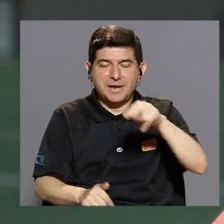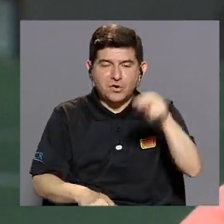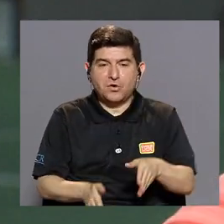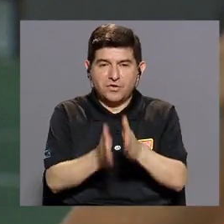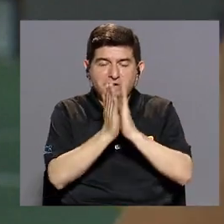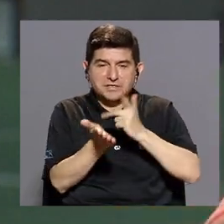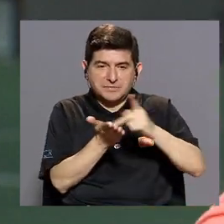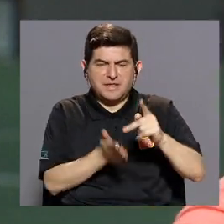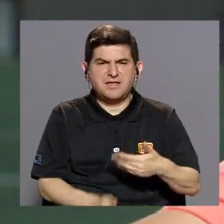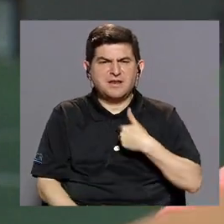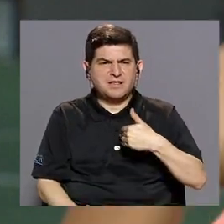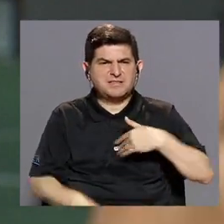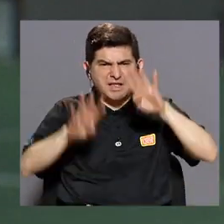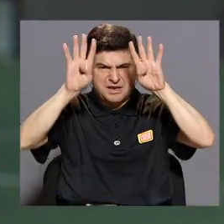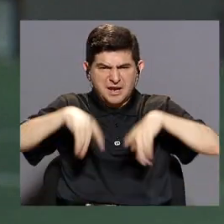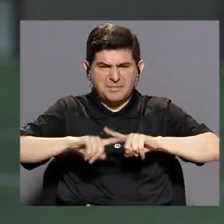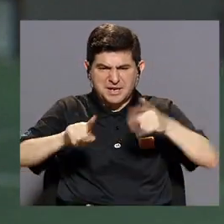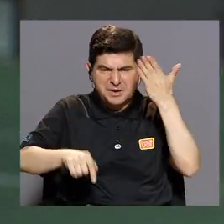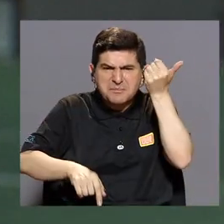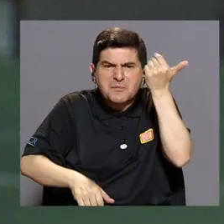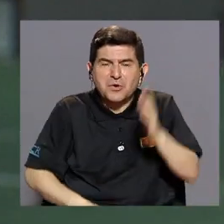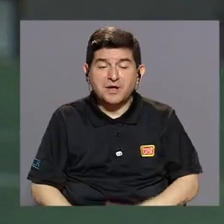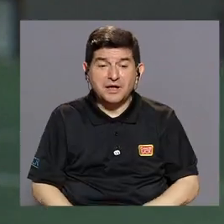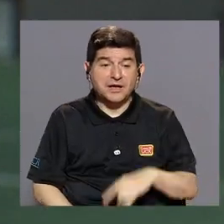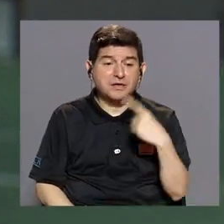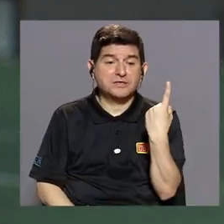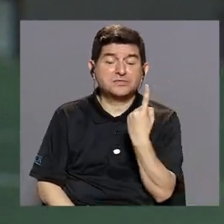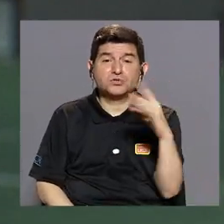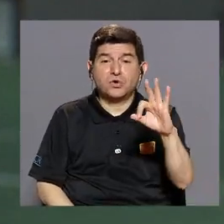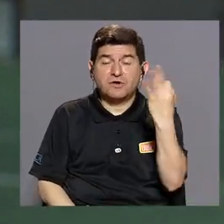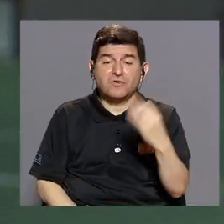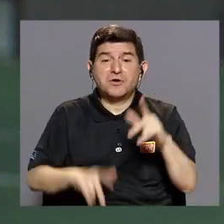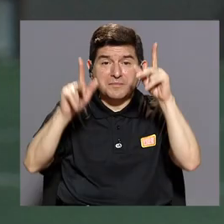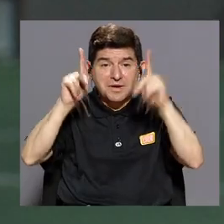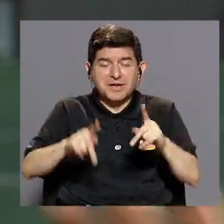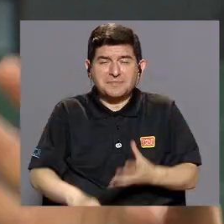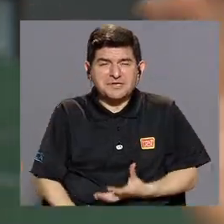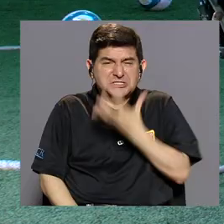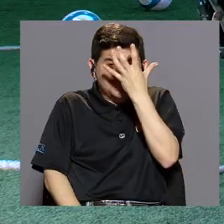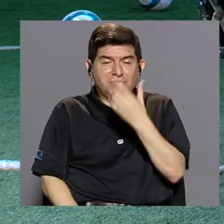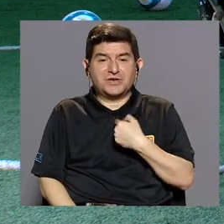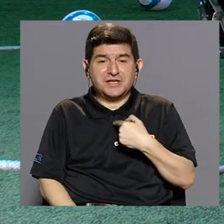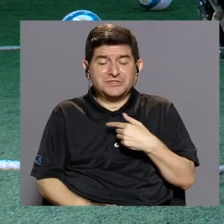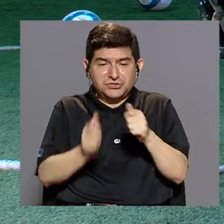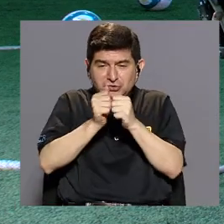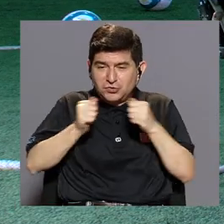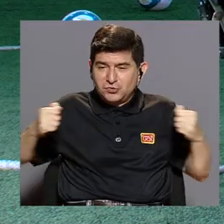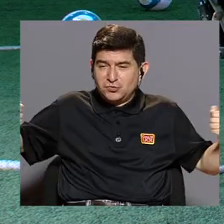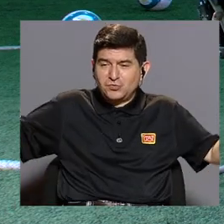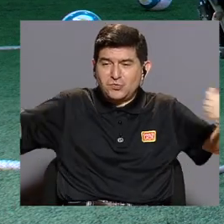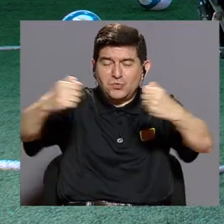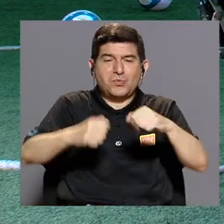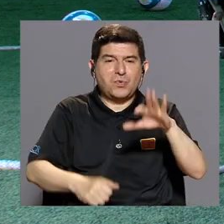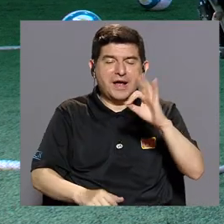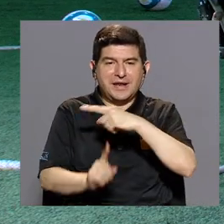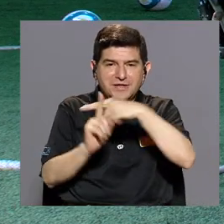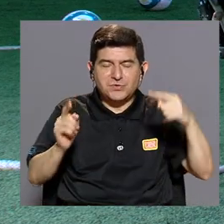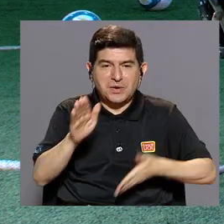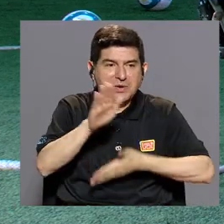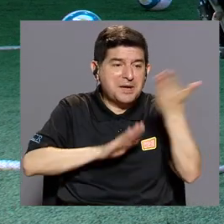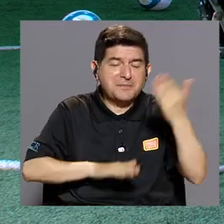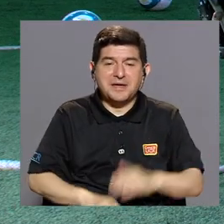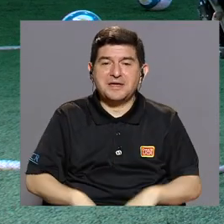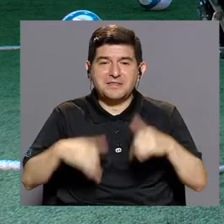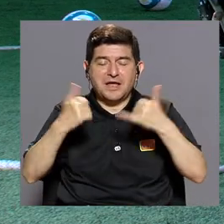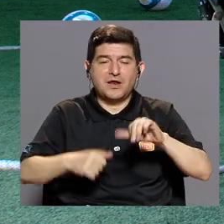bravísima, que porque si tenía malla teníamos que ponerle, pero era la única manera, la gente se ponía bravísima. Yo ponía los plásticos a las 9:30 y me iba,